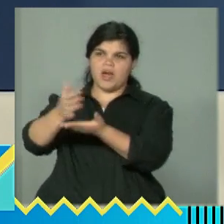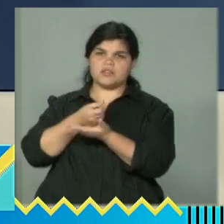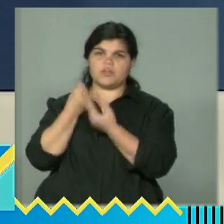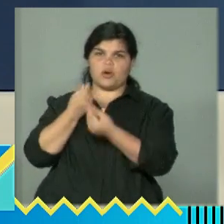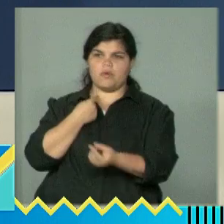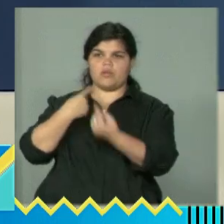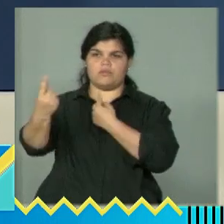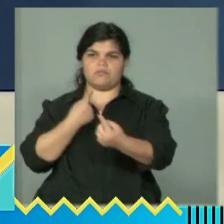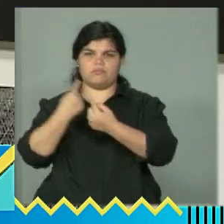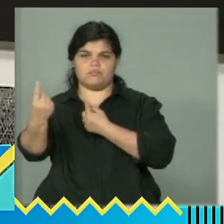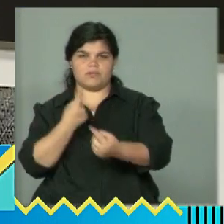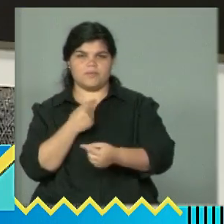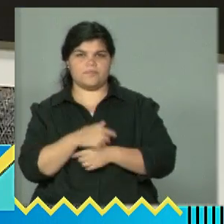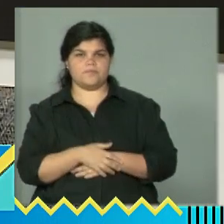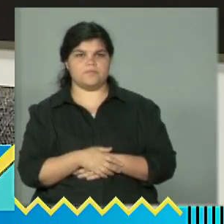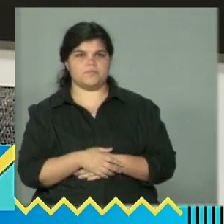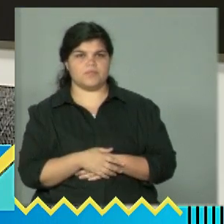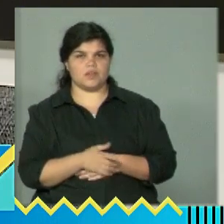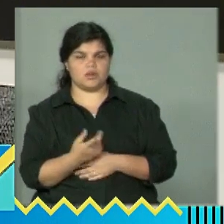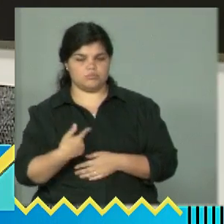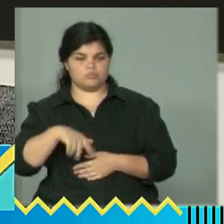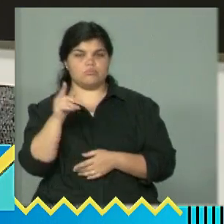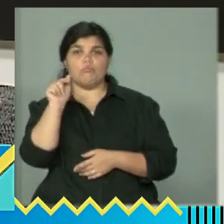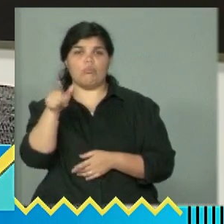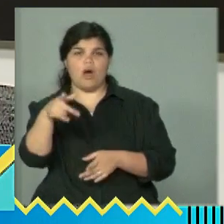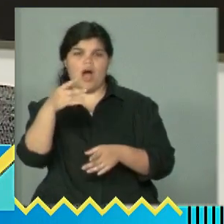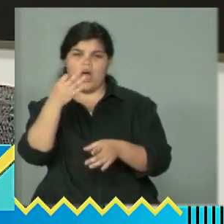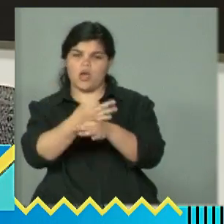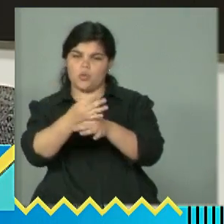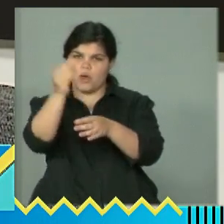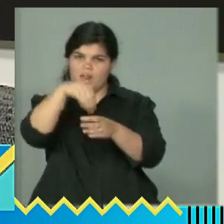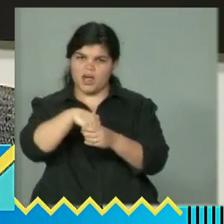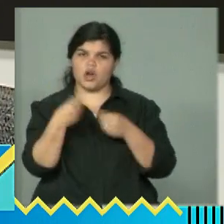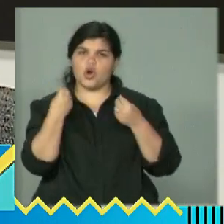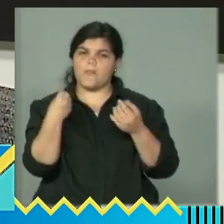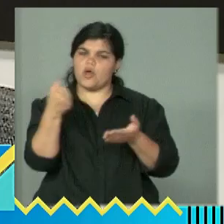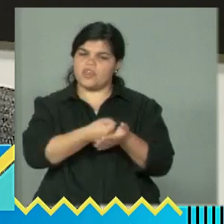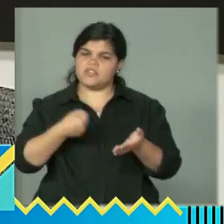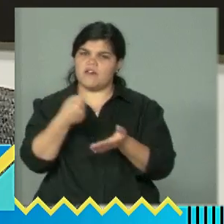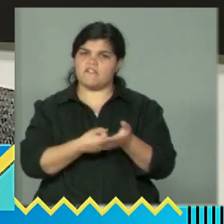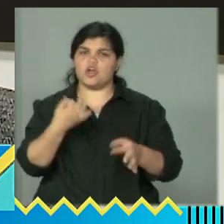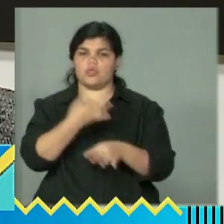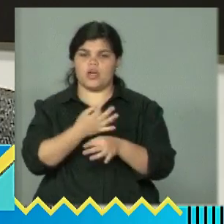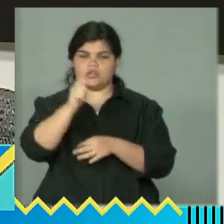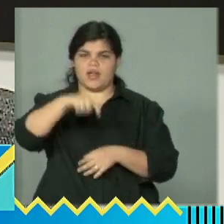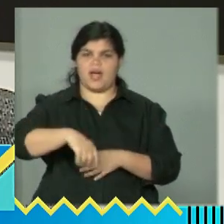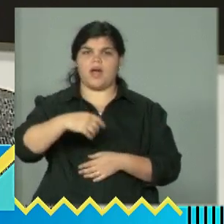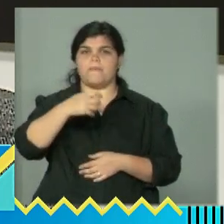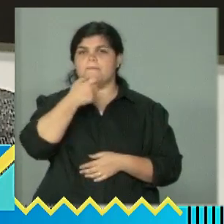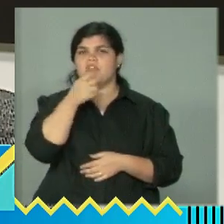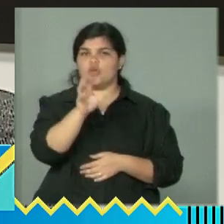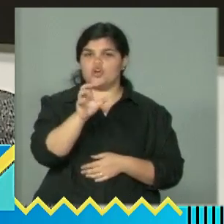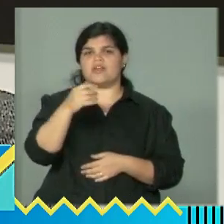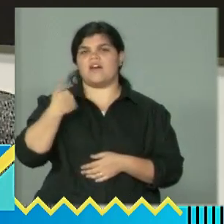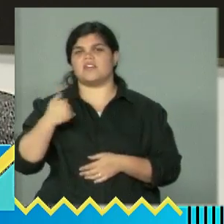alumno. Vos dentro todavía de la institución, de la escuela, ¿cuáles crees que son los desafíos que tiene la educación en nuestra provincia, en Argentina? Vos como joven,